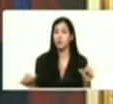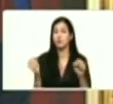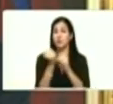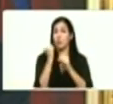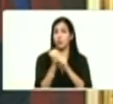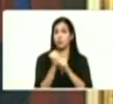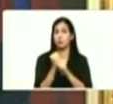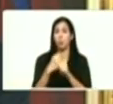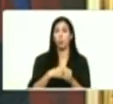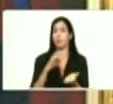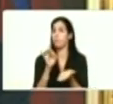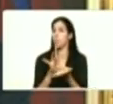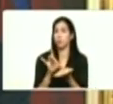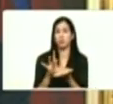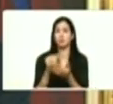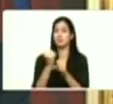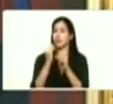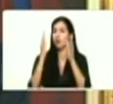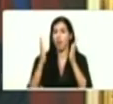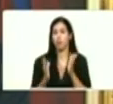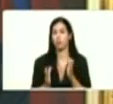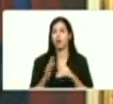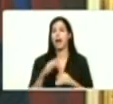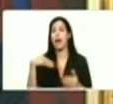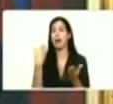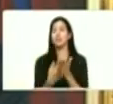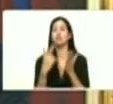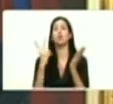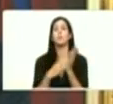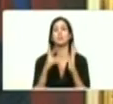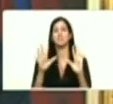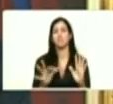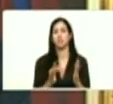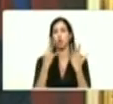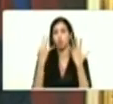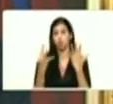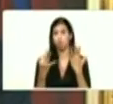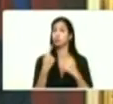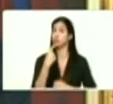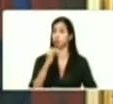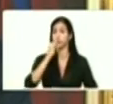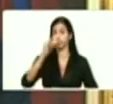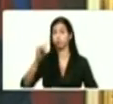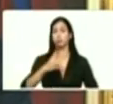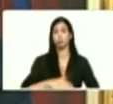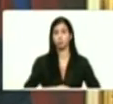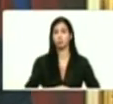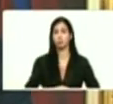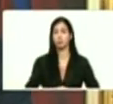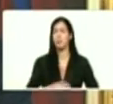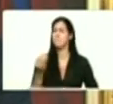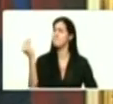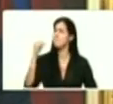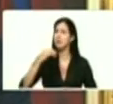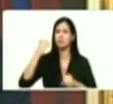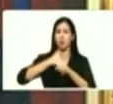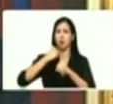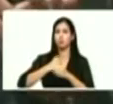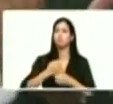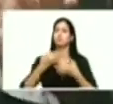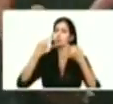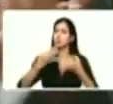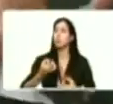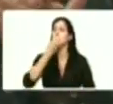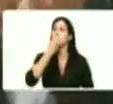laboral para todos los trabajadores hasta el año 2018 crear empleo que sea empleo de